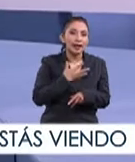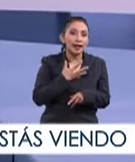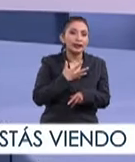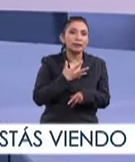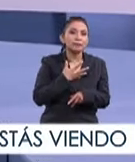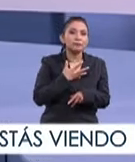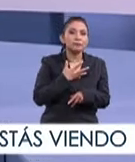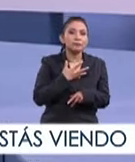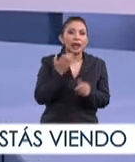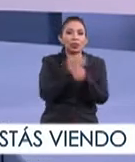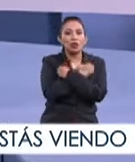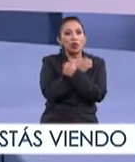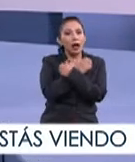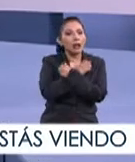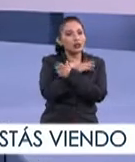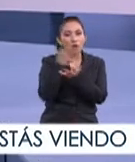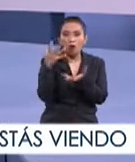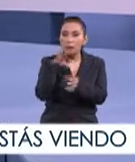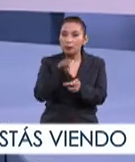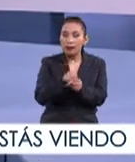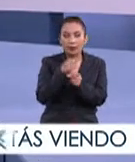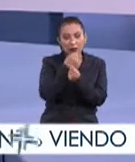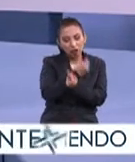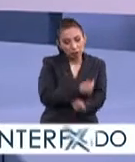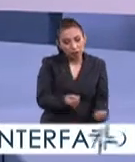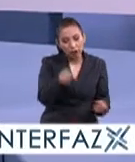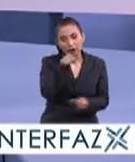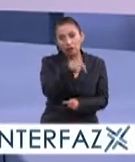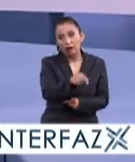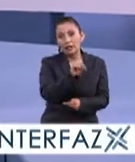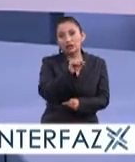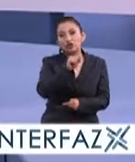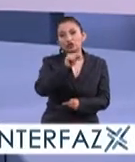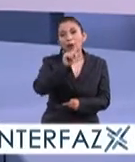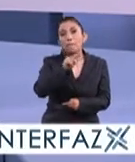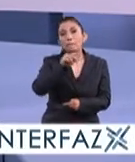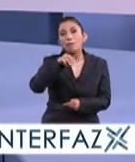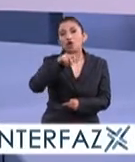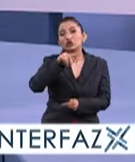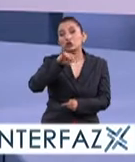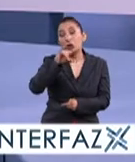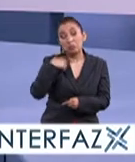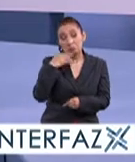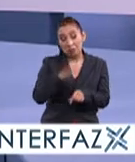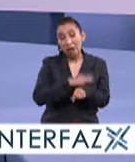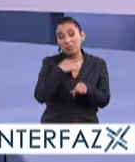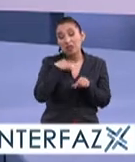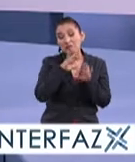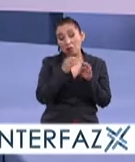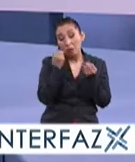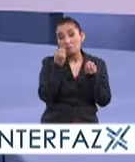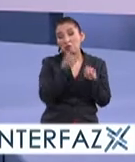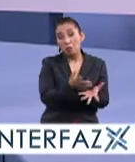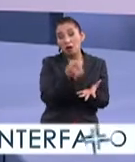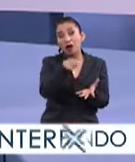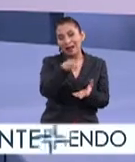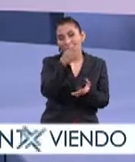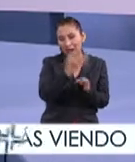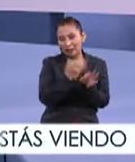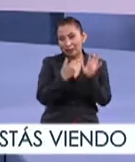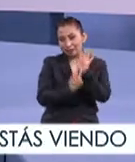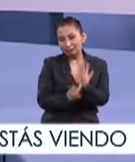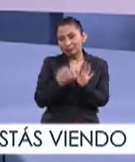una educación integral de los más pequeños. El stop motion, una excelente alternativa como lo vimos en